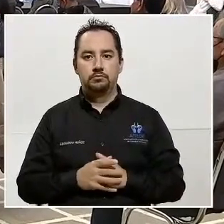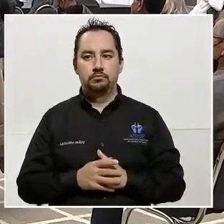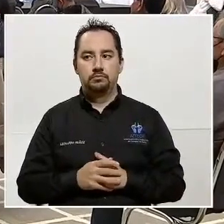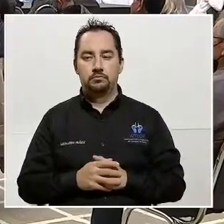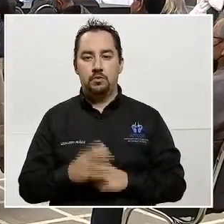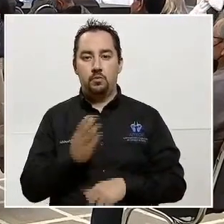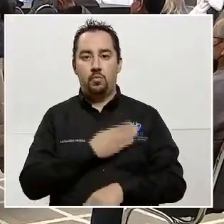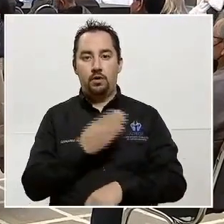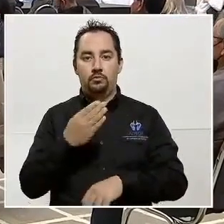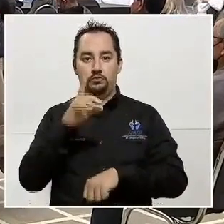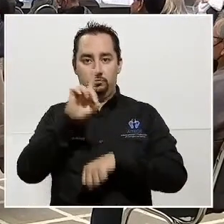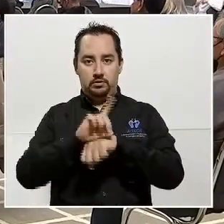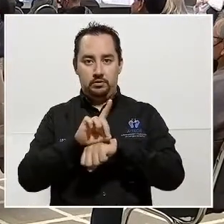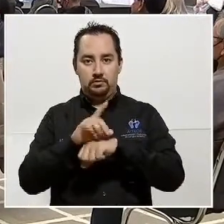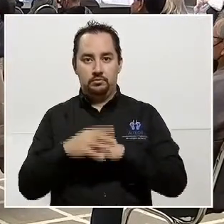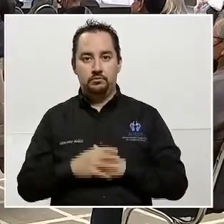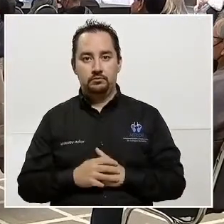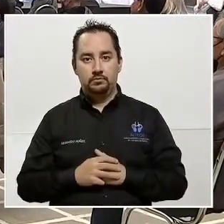Muy buenos días.